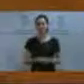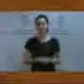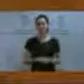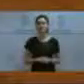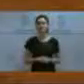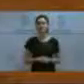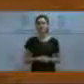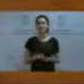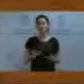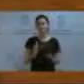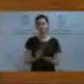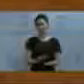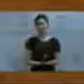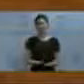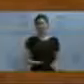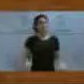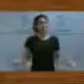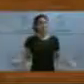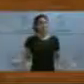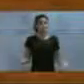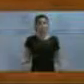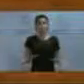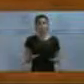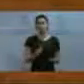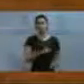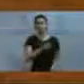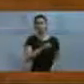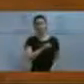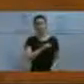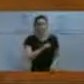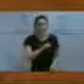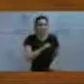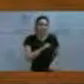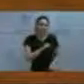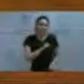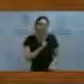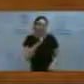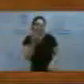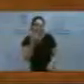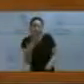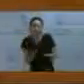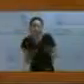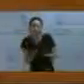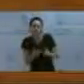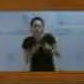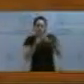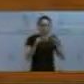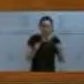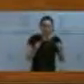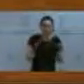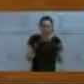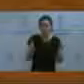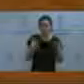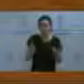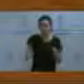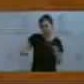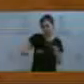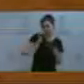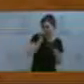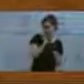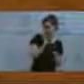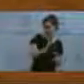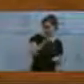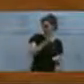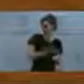es evidente que nuestro país en general va mucho mejor de aquel país que cogió el presidente Rajoy, que estaba